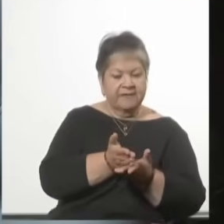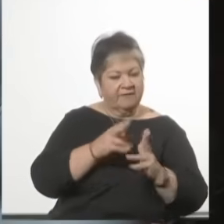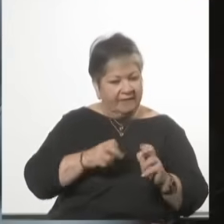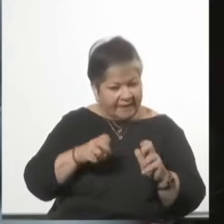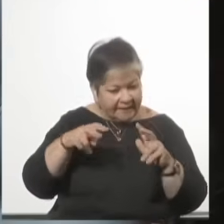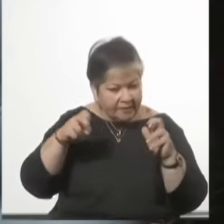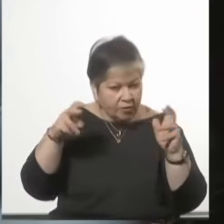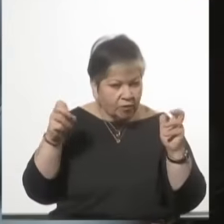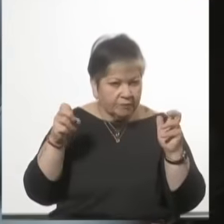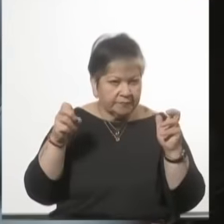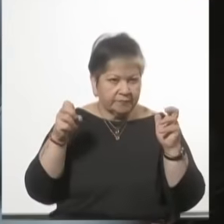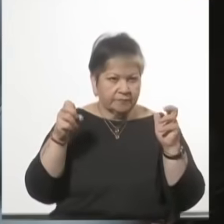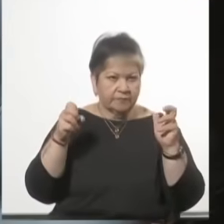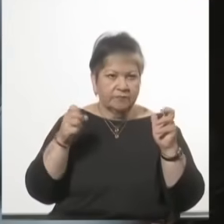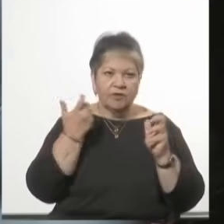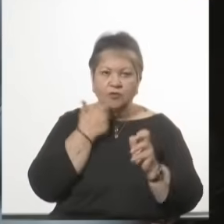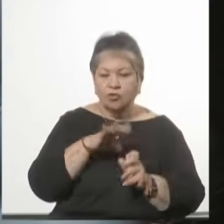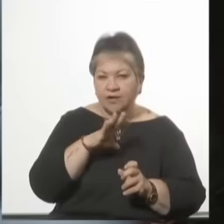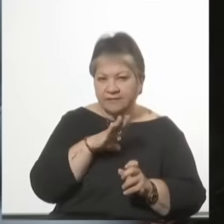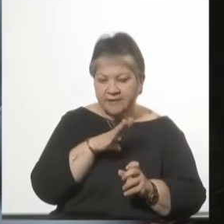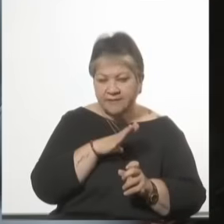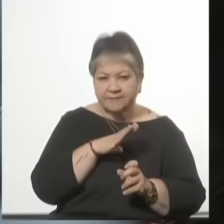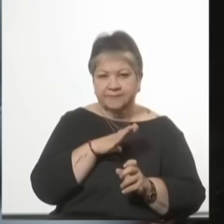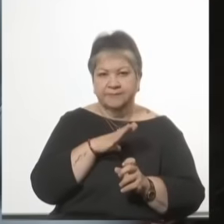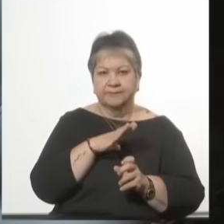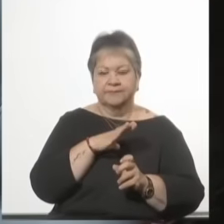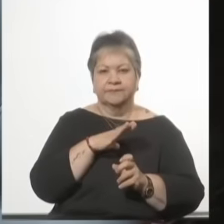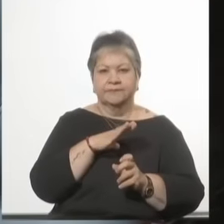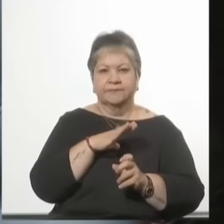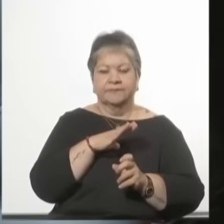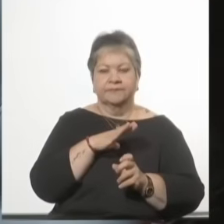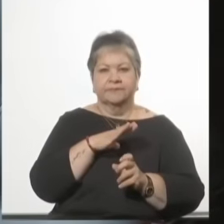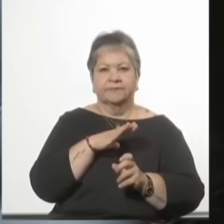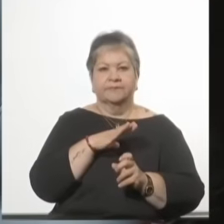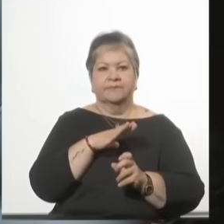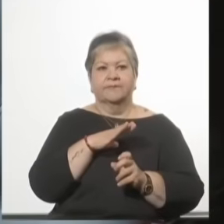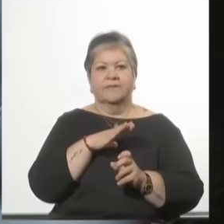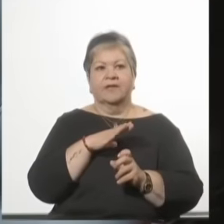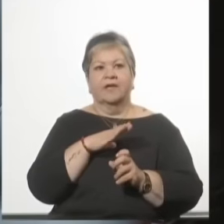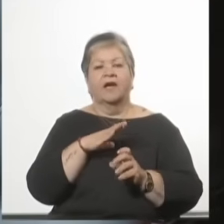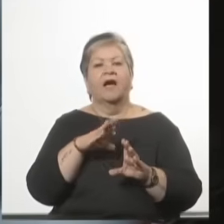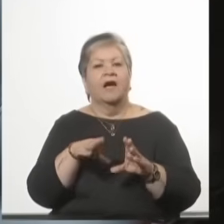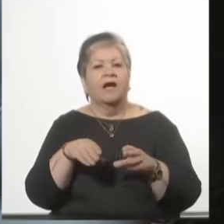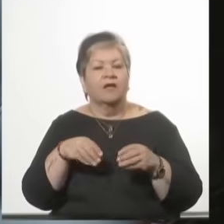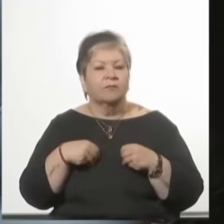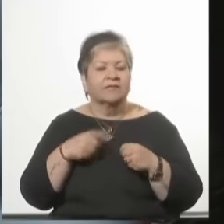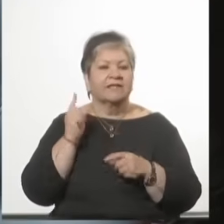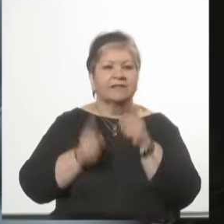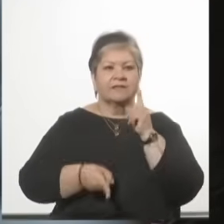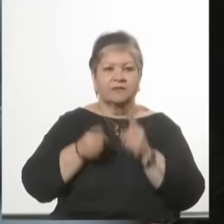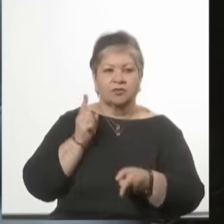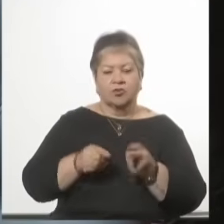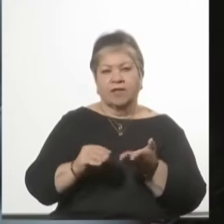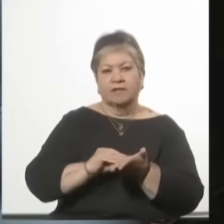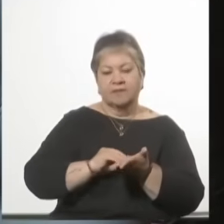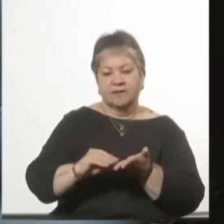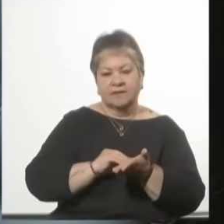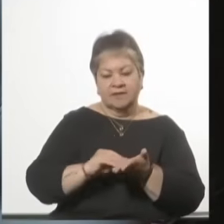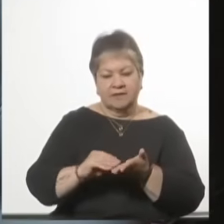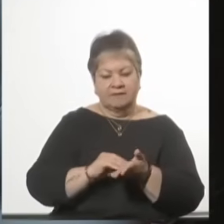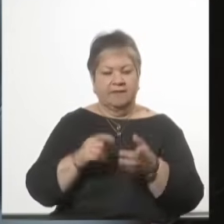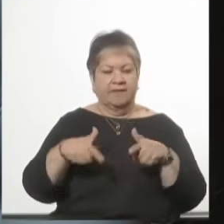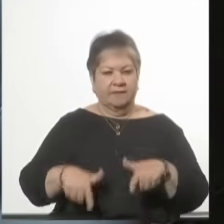investigación, aún en trámite, que naturalmente habrá de determinar en su momento la adopción de decisiones administrativas por parte de nuestra Secretaría de